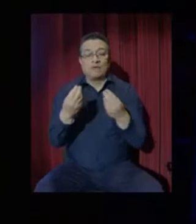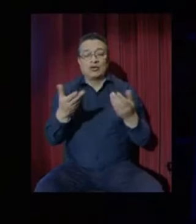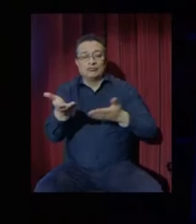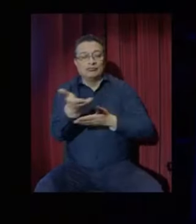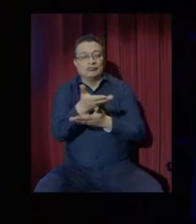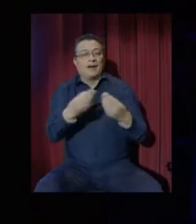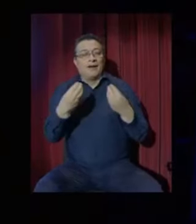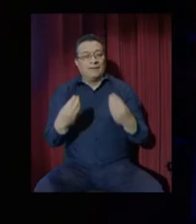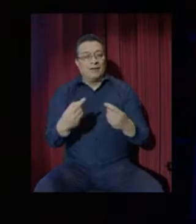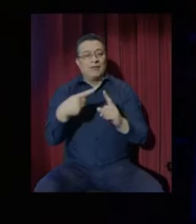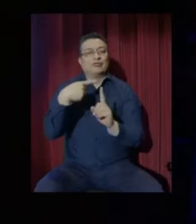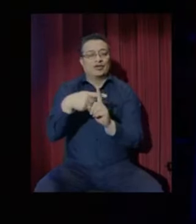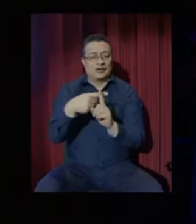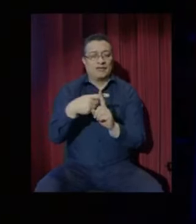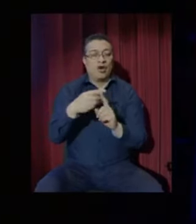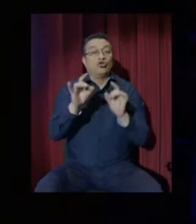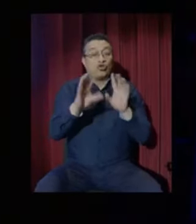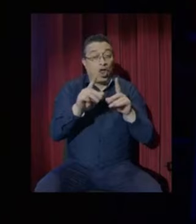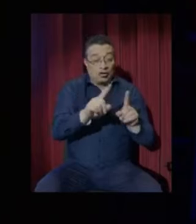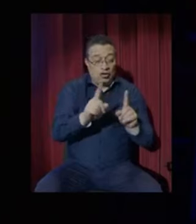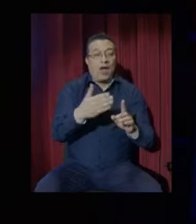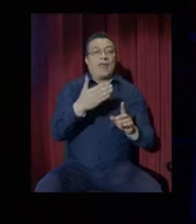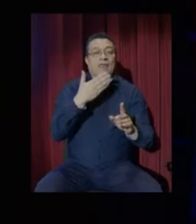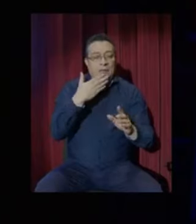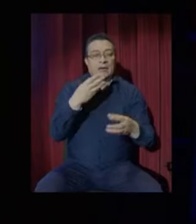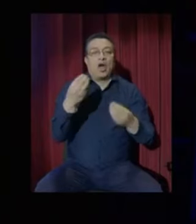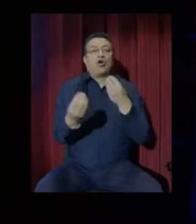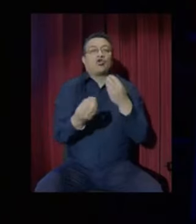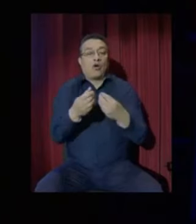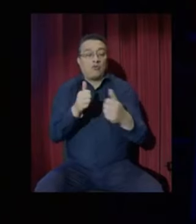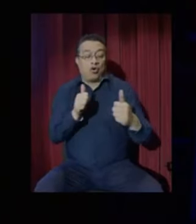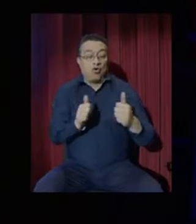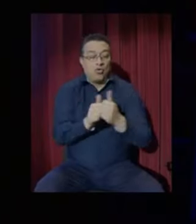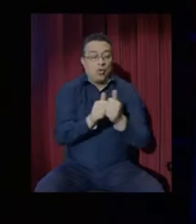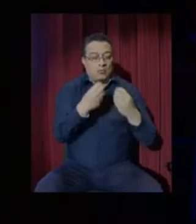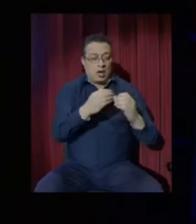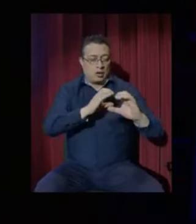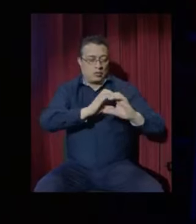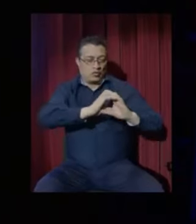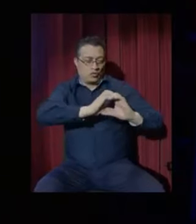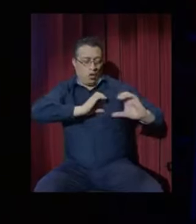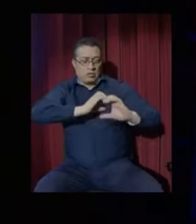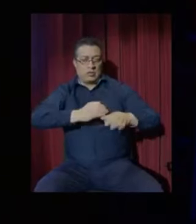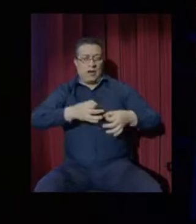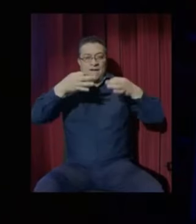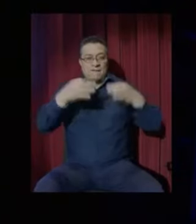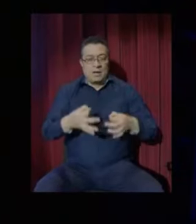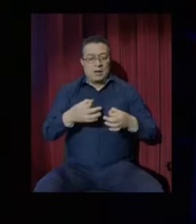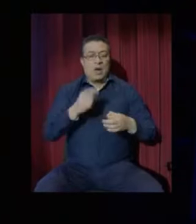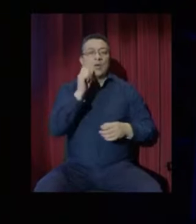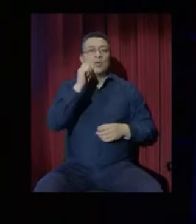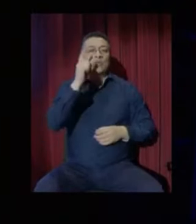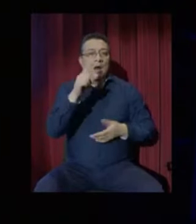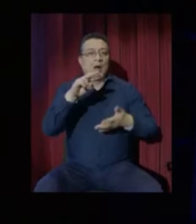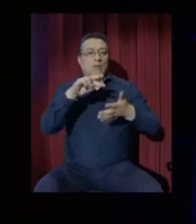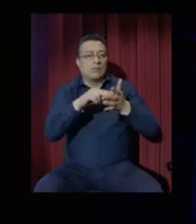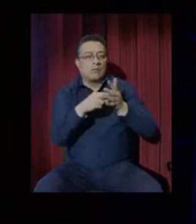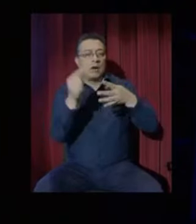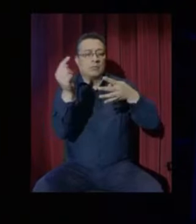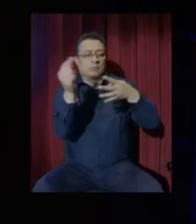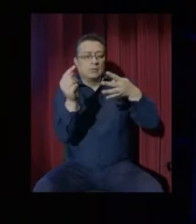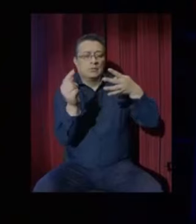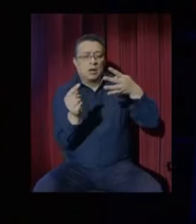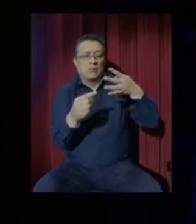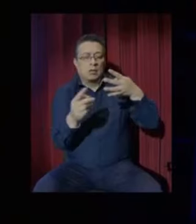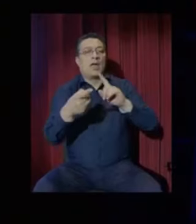trato sino que también en Cómo logramos comunicarnos bien plantear las prioridades Y por cierto